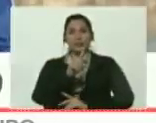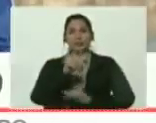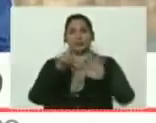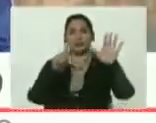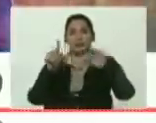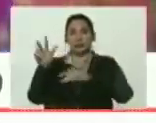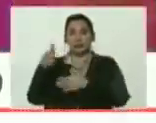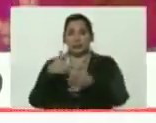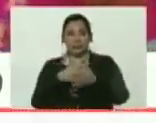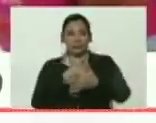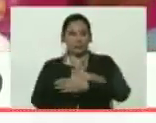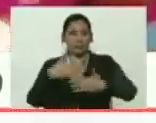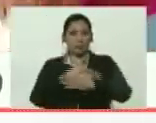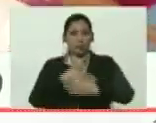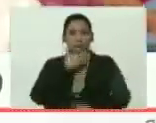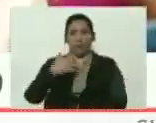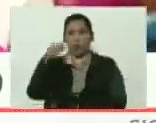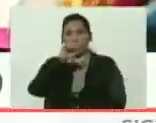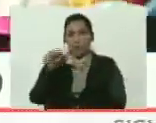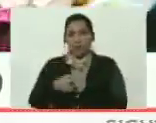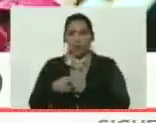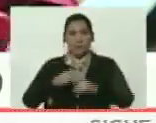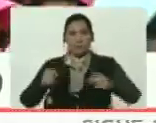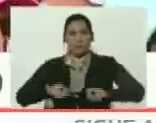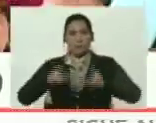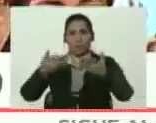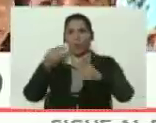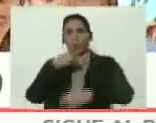163.000 millones de bolívares para la juventud.